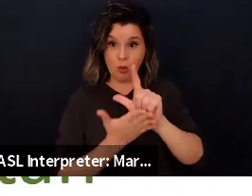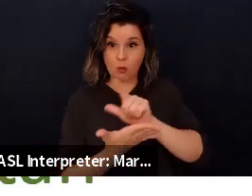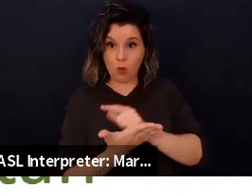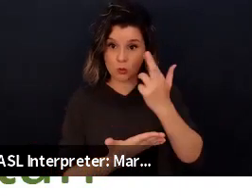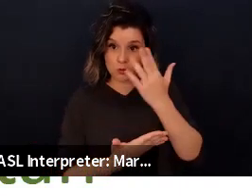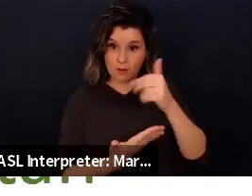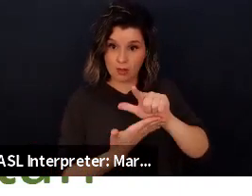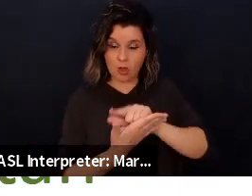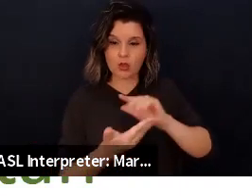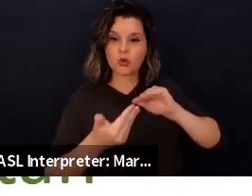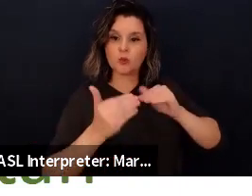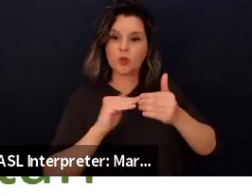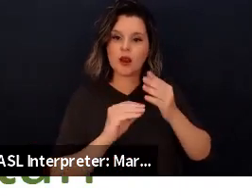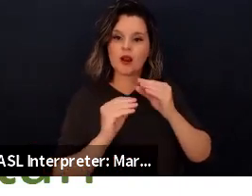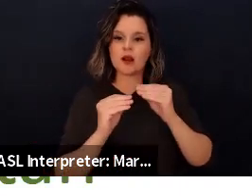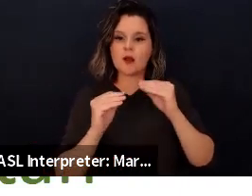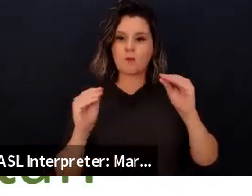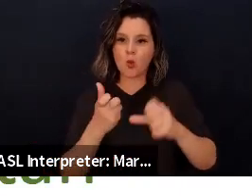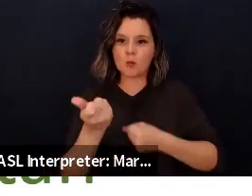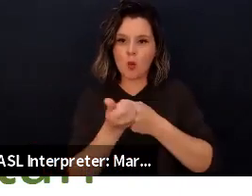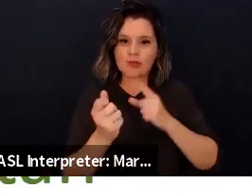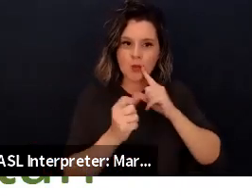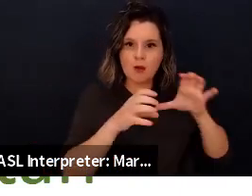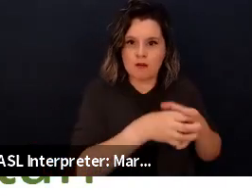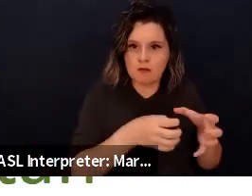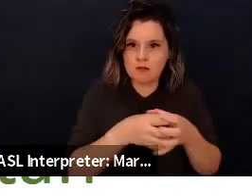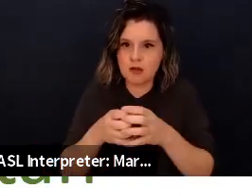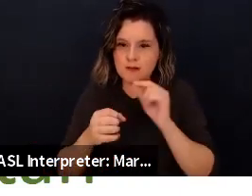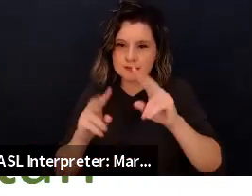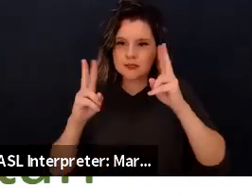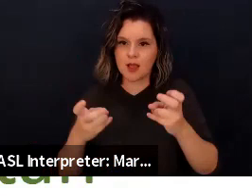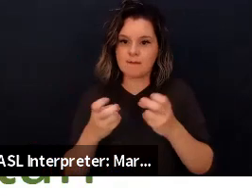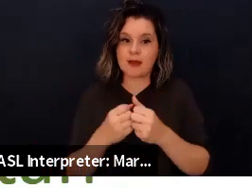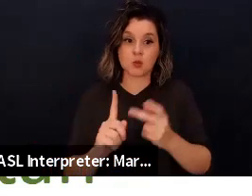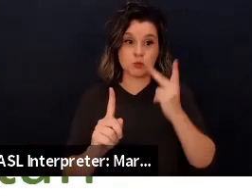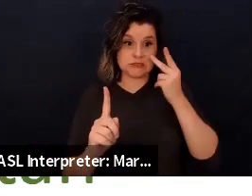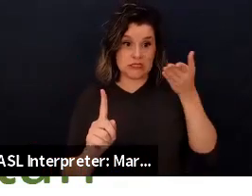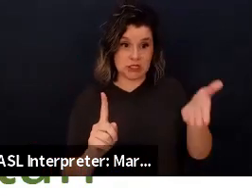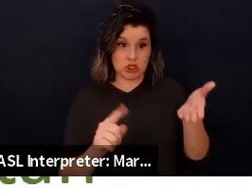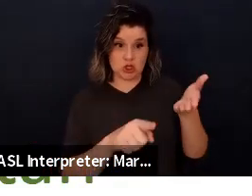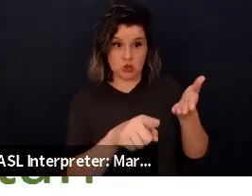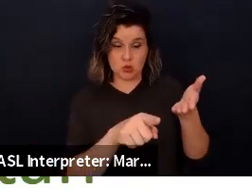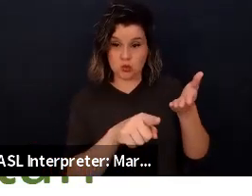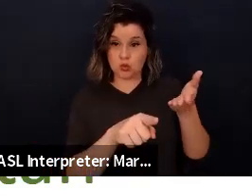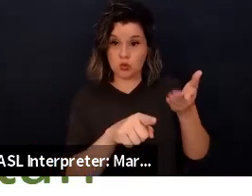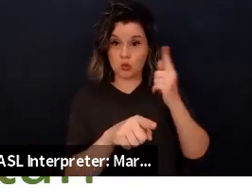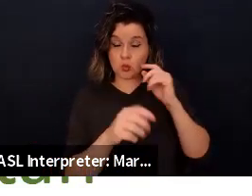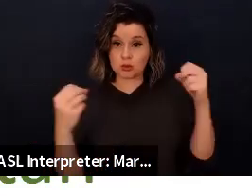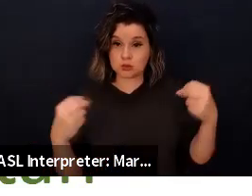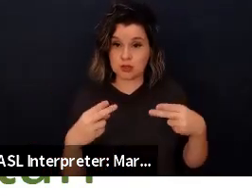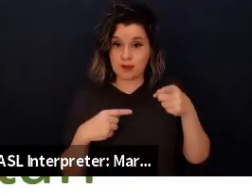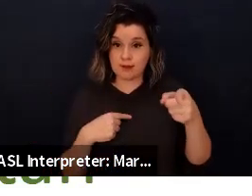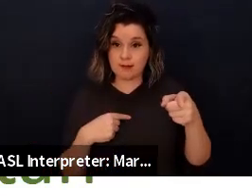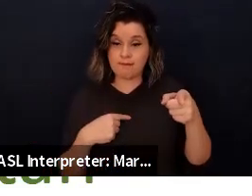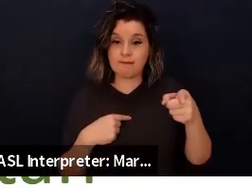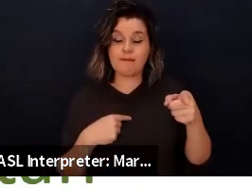la comunidad tuvo más oportunidad de organizarse sobre este tema. Y lo que ven ustedes ahorita en este